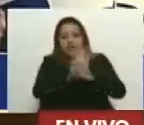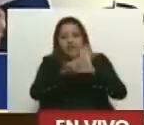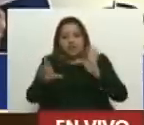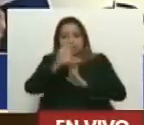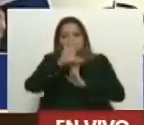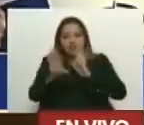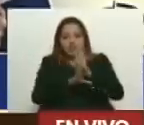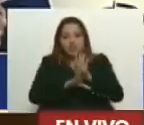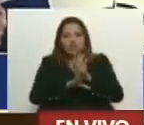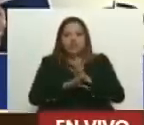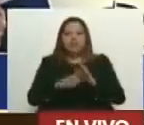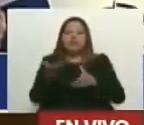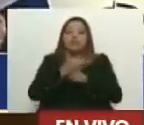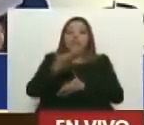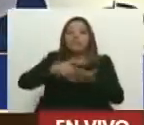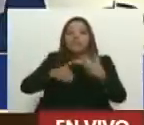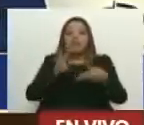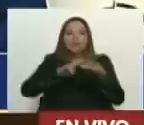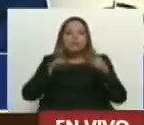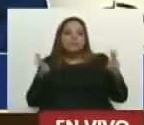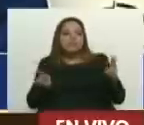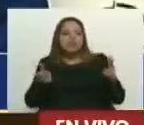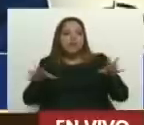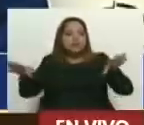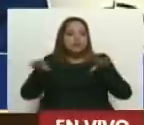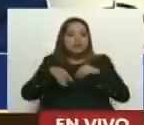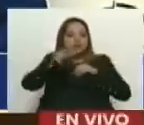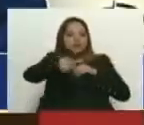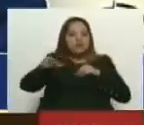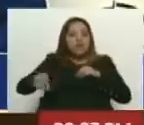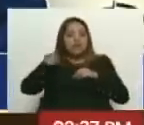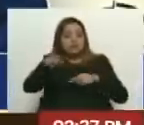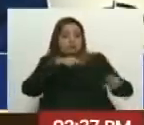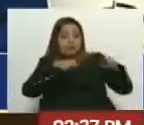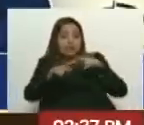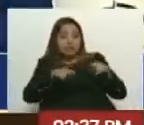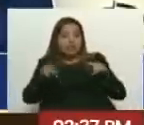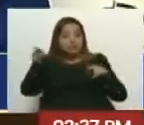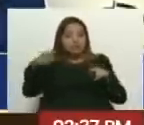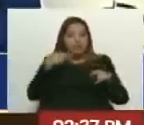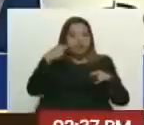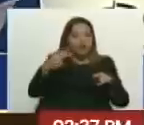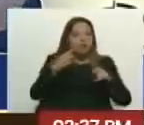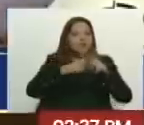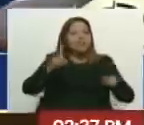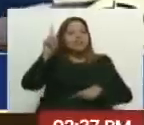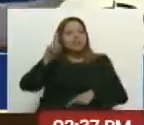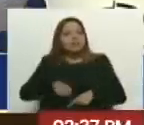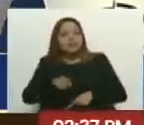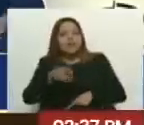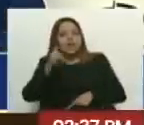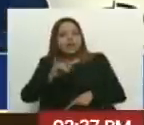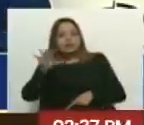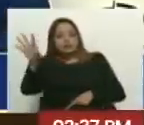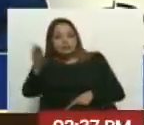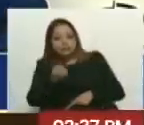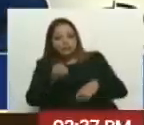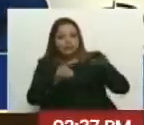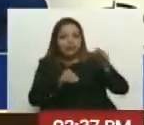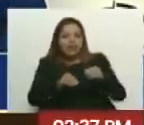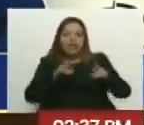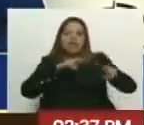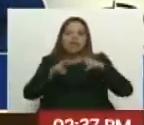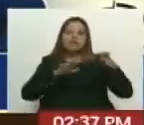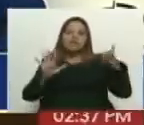la Convivencia Pacífica y la Tolerancia. Esto en relación a este audio, pero que también tiene que ver con